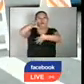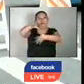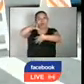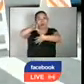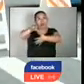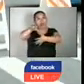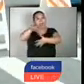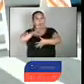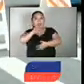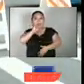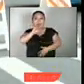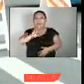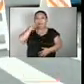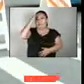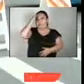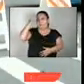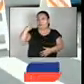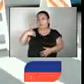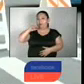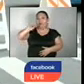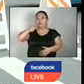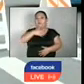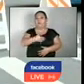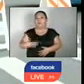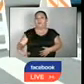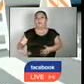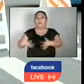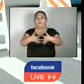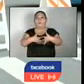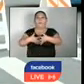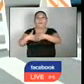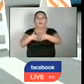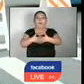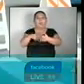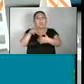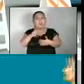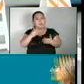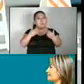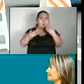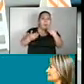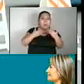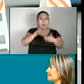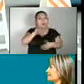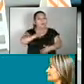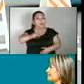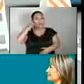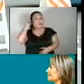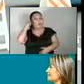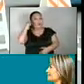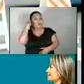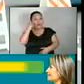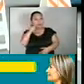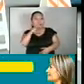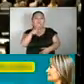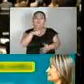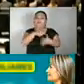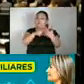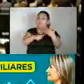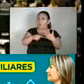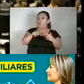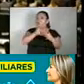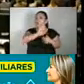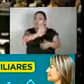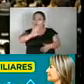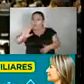ahí donde la vicepresidenta de los Estados Unidos, Kamala Harris, se ha referido a la importancia que deben de tener cada una de ellas en